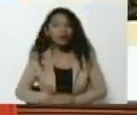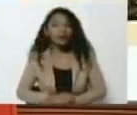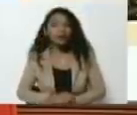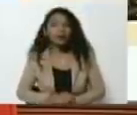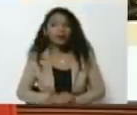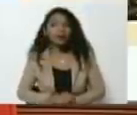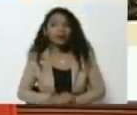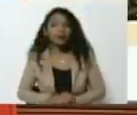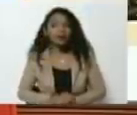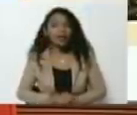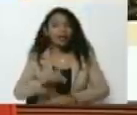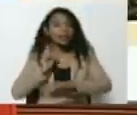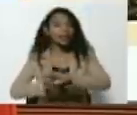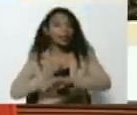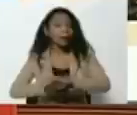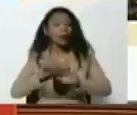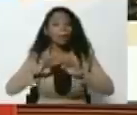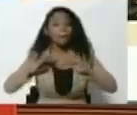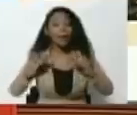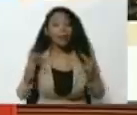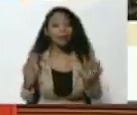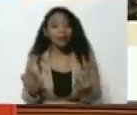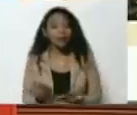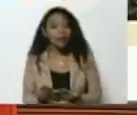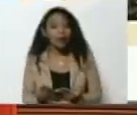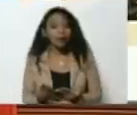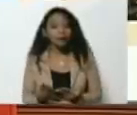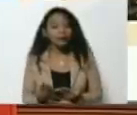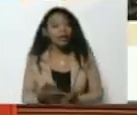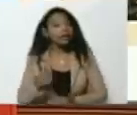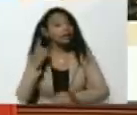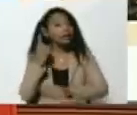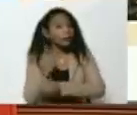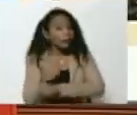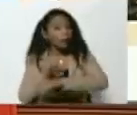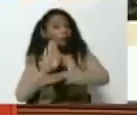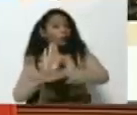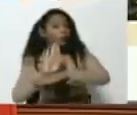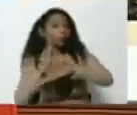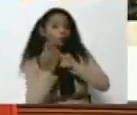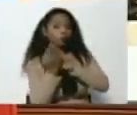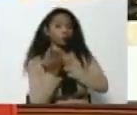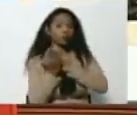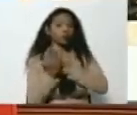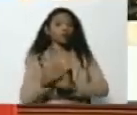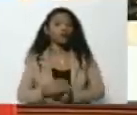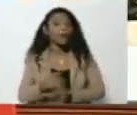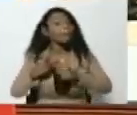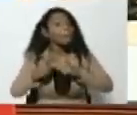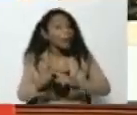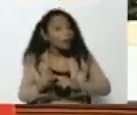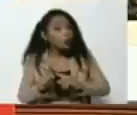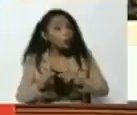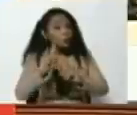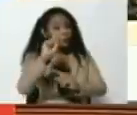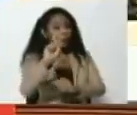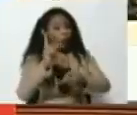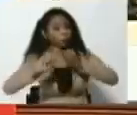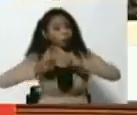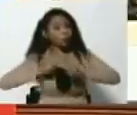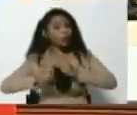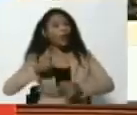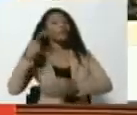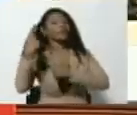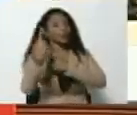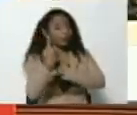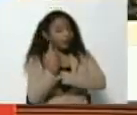Estamos en tiempo de pandemia y debemos cuidarnos. Pero una cosa es que debemos